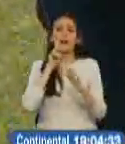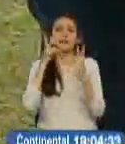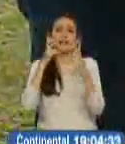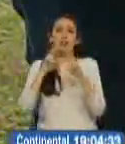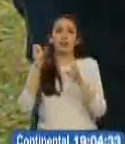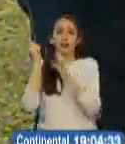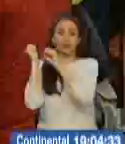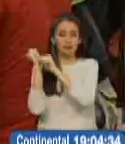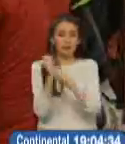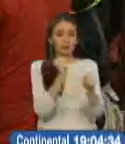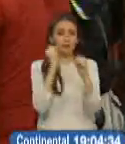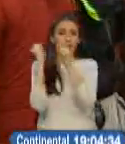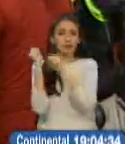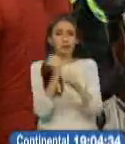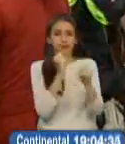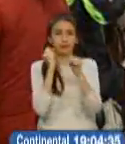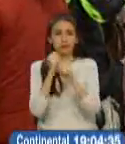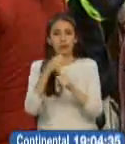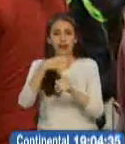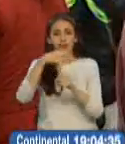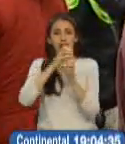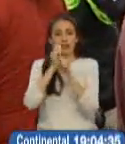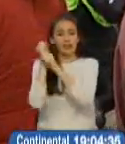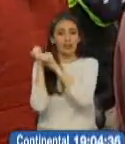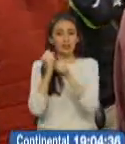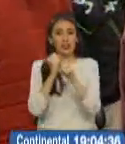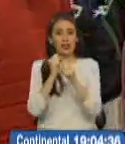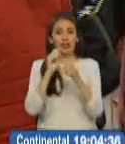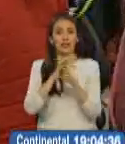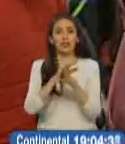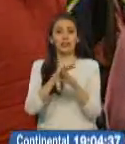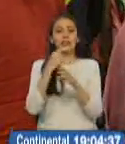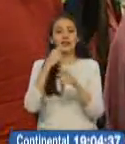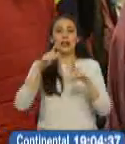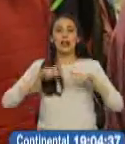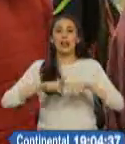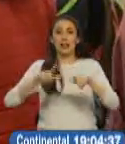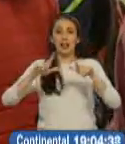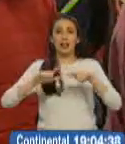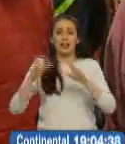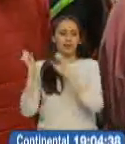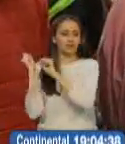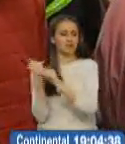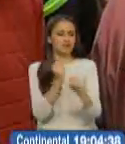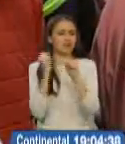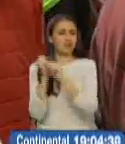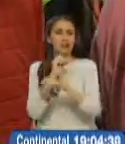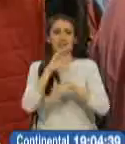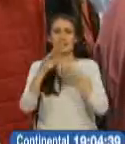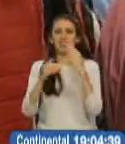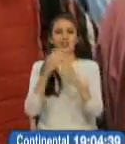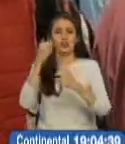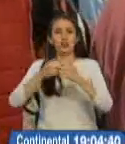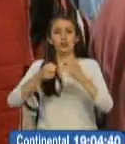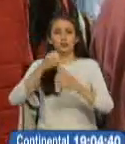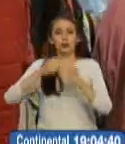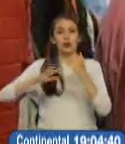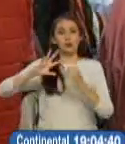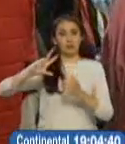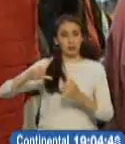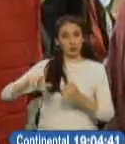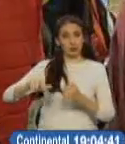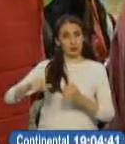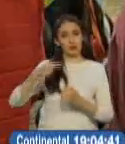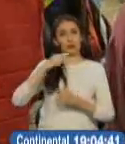escoba de San Martín. Para que nuestro flamante presidente Lenín Moreno pueda barrer la corrupción. Después de lo que escuchamos ayer,